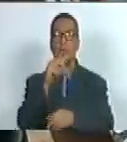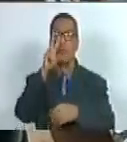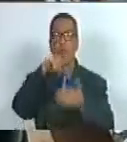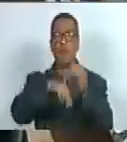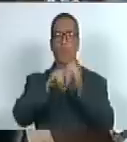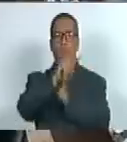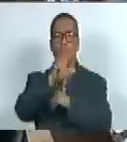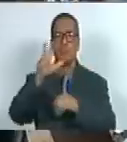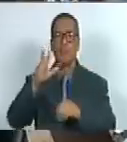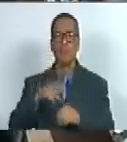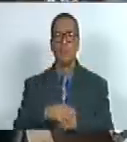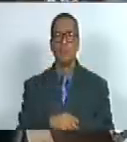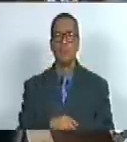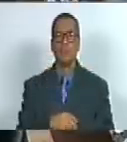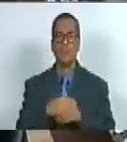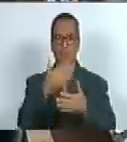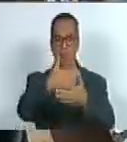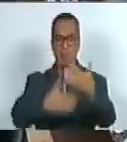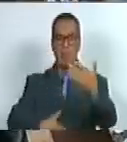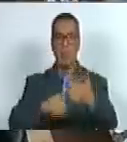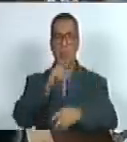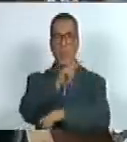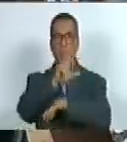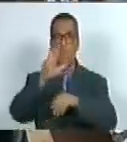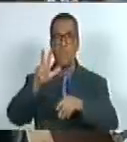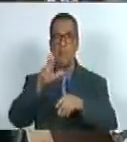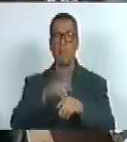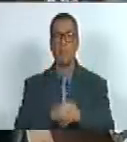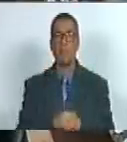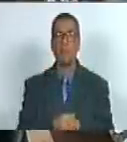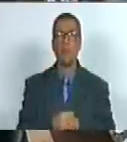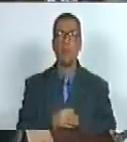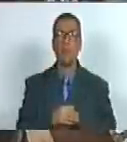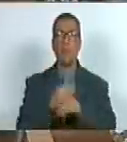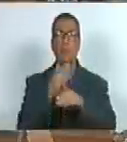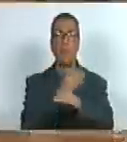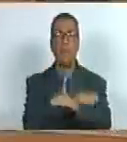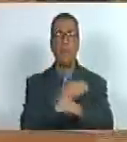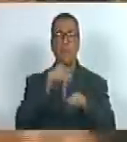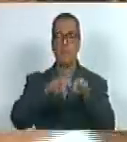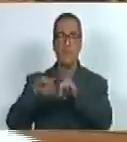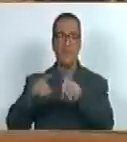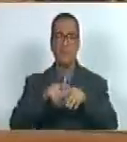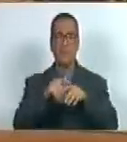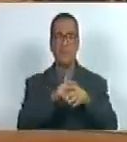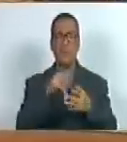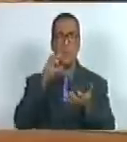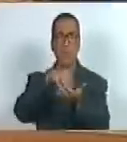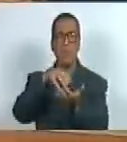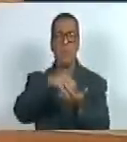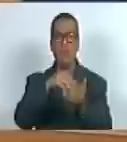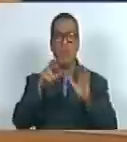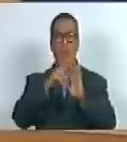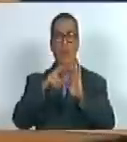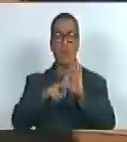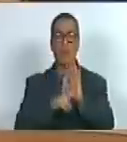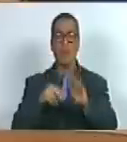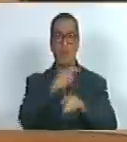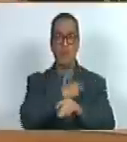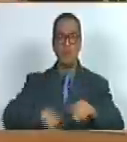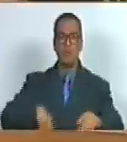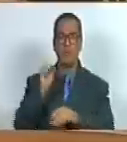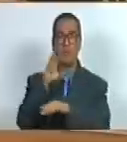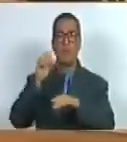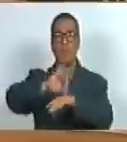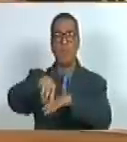2023 acta número 23 previo anuncio de secretaria de la existencia del quórum reglamentario el presidente de